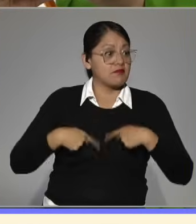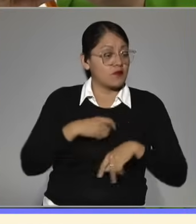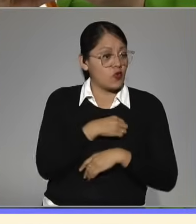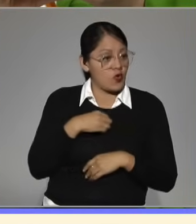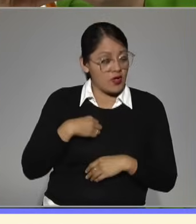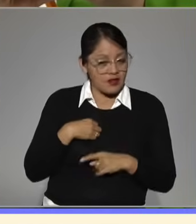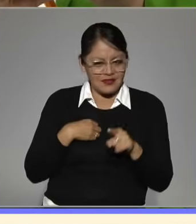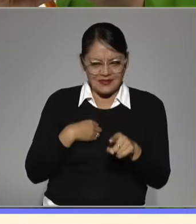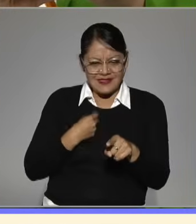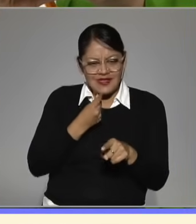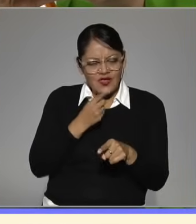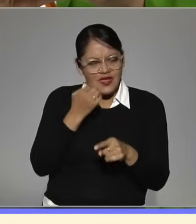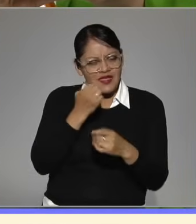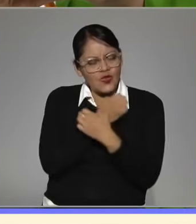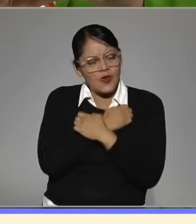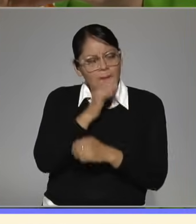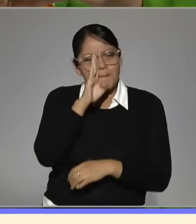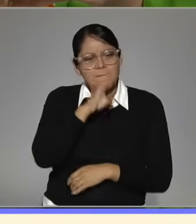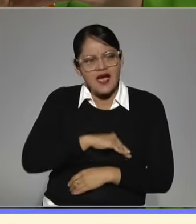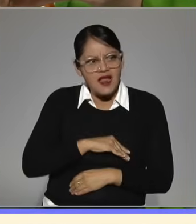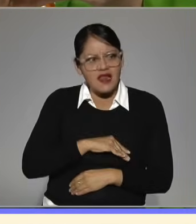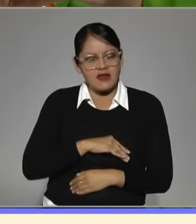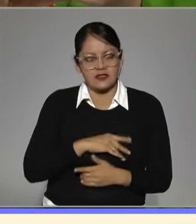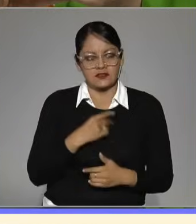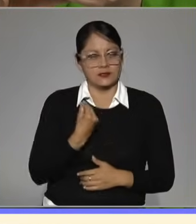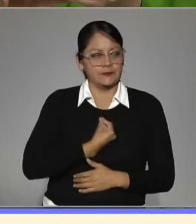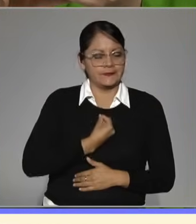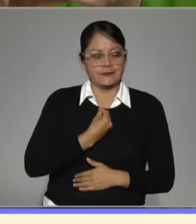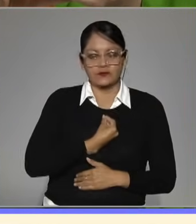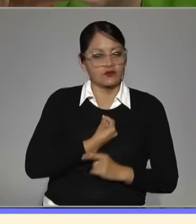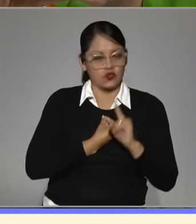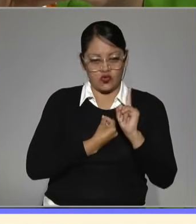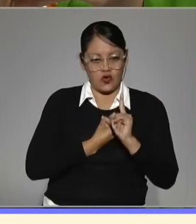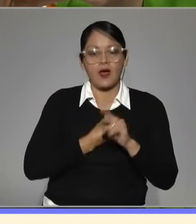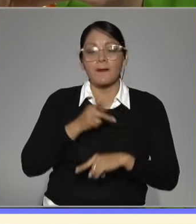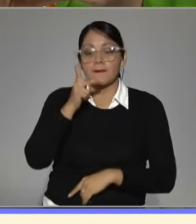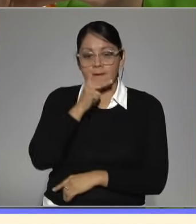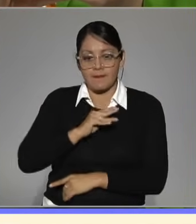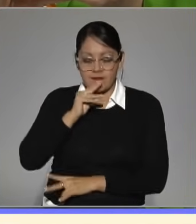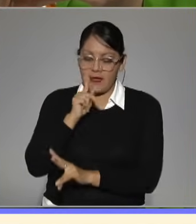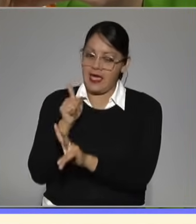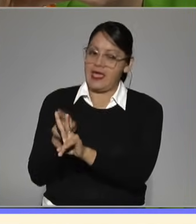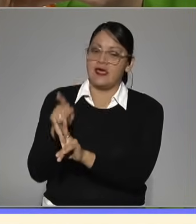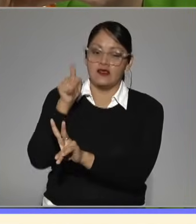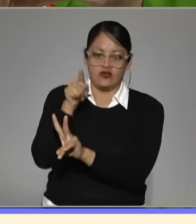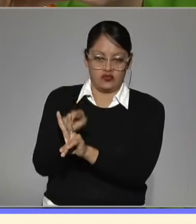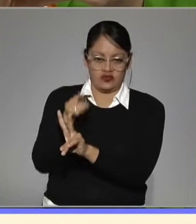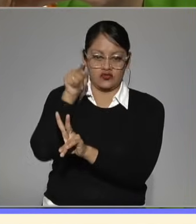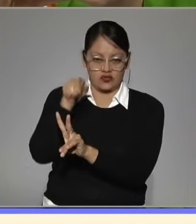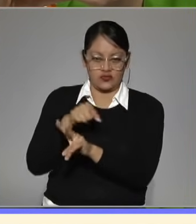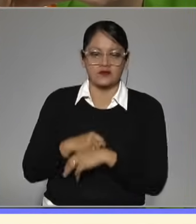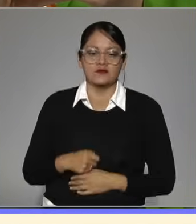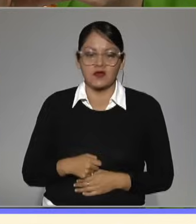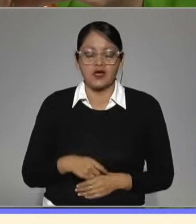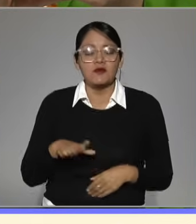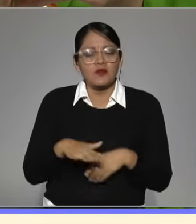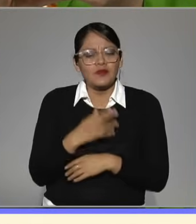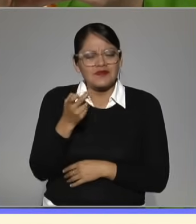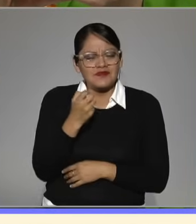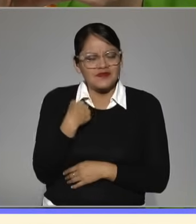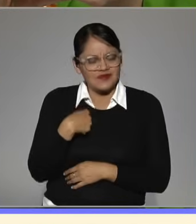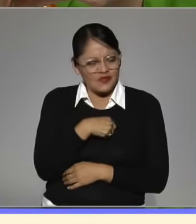a los mal educados más que los padres que así los han formado. ¿Por qué creen que todos tenemos obligación